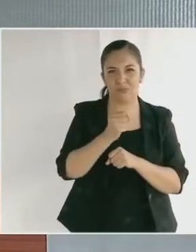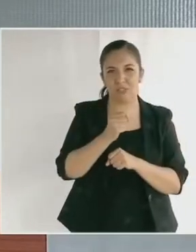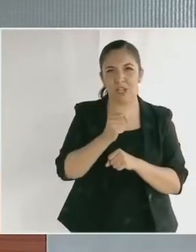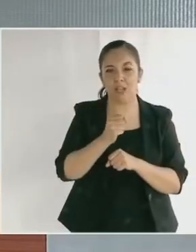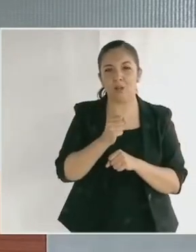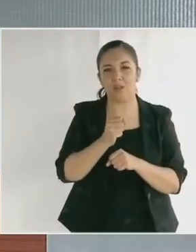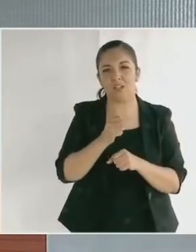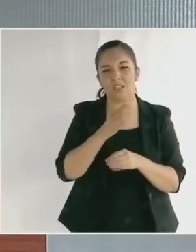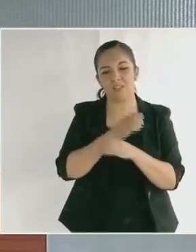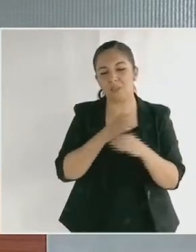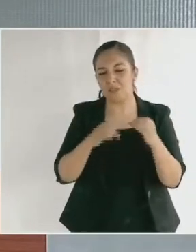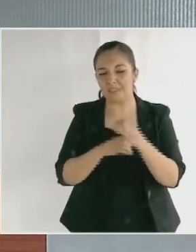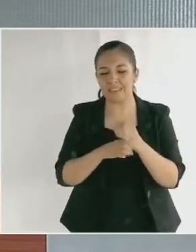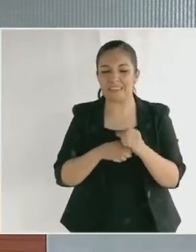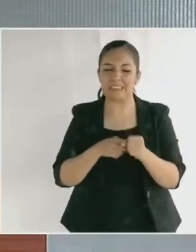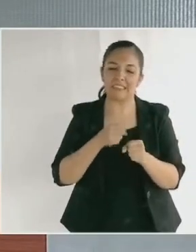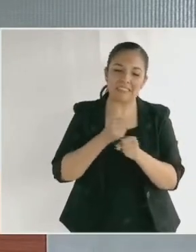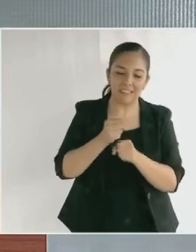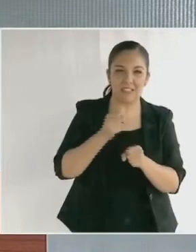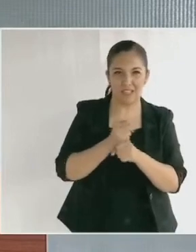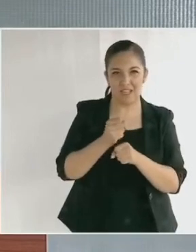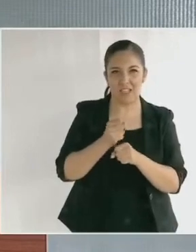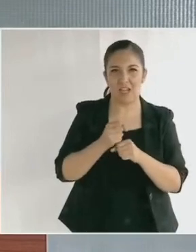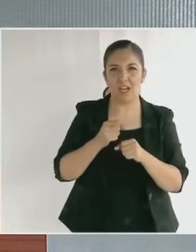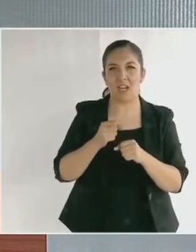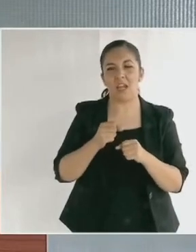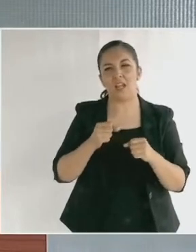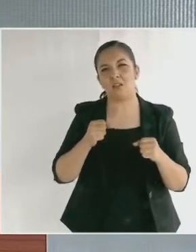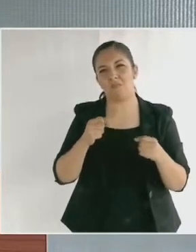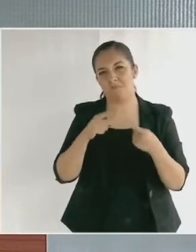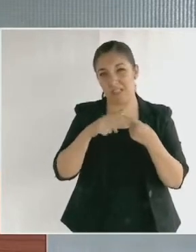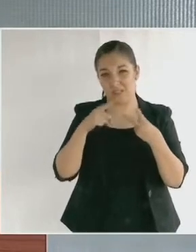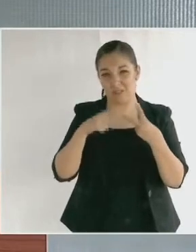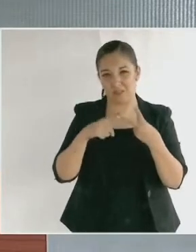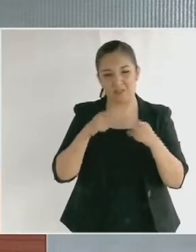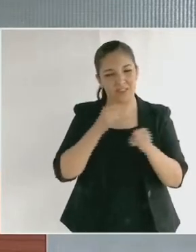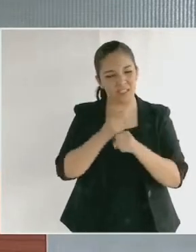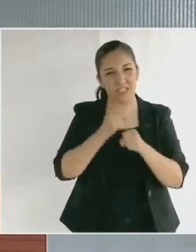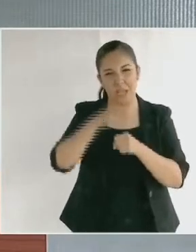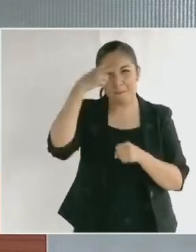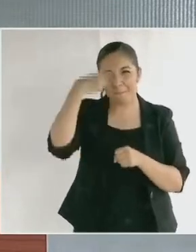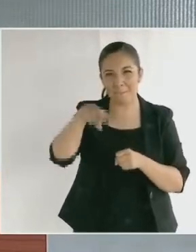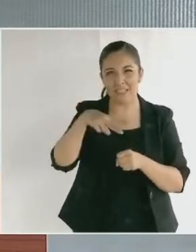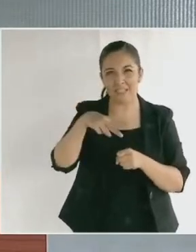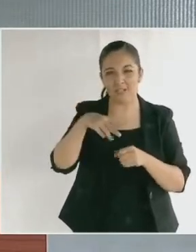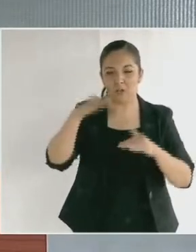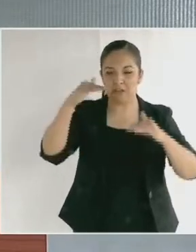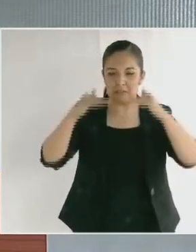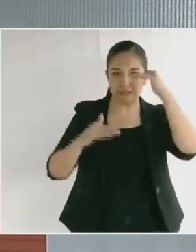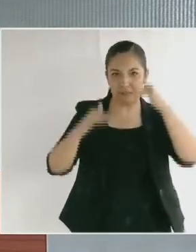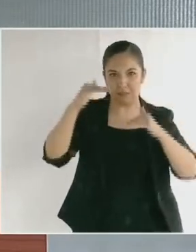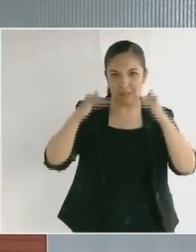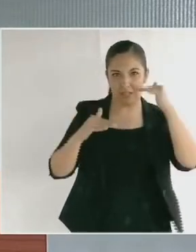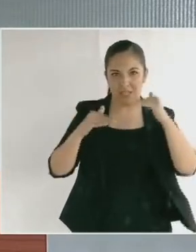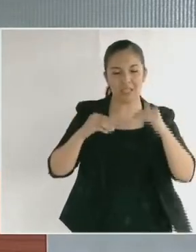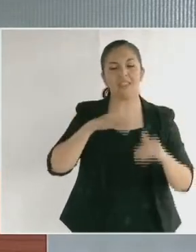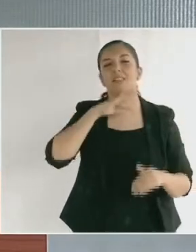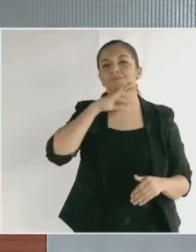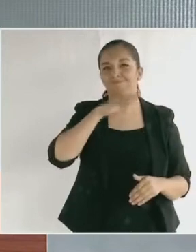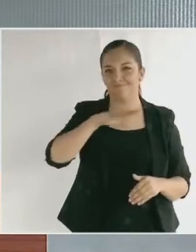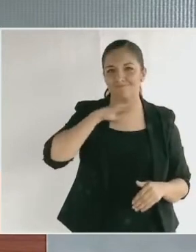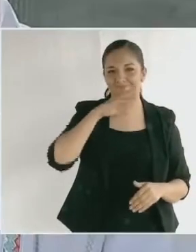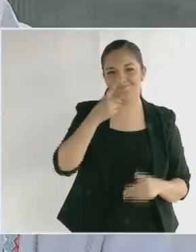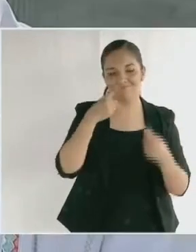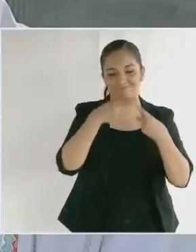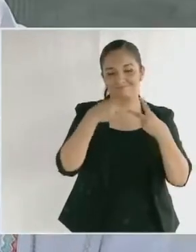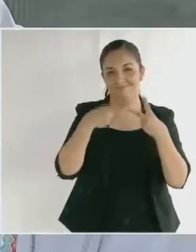hecho a México: la desigualdad y la corrupción. Y son esos dos flagelos los que explican en